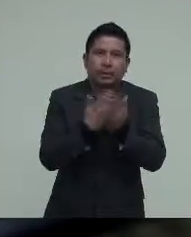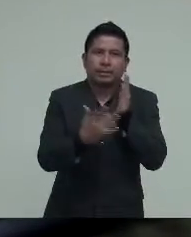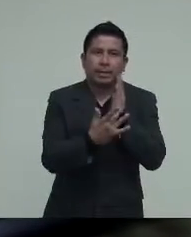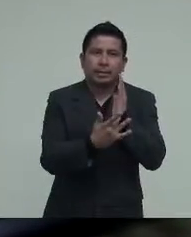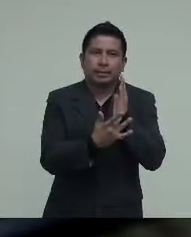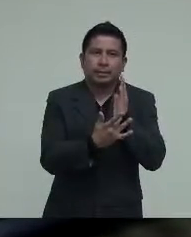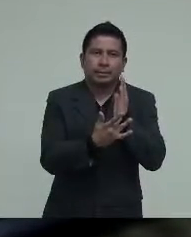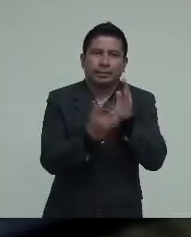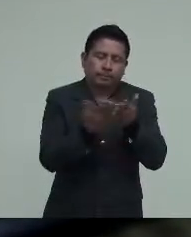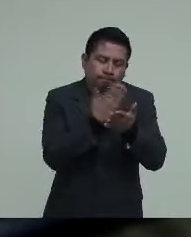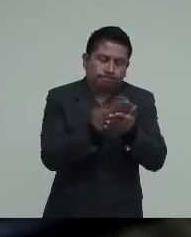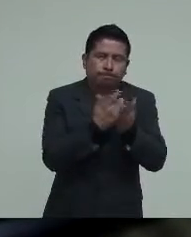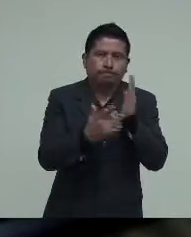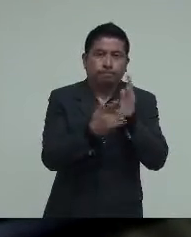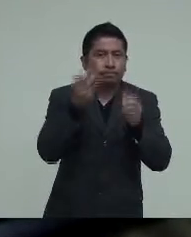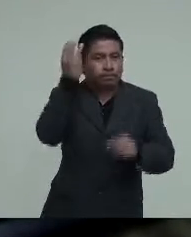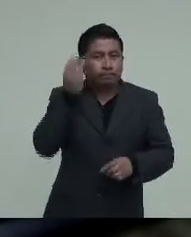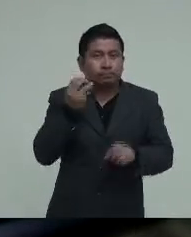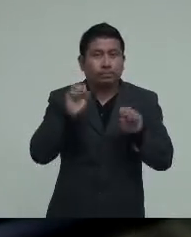estudiar técnico